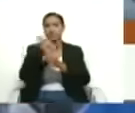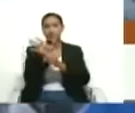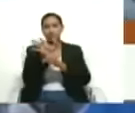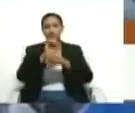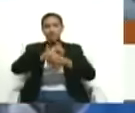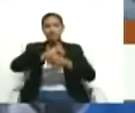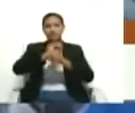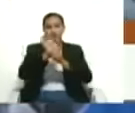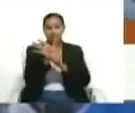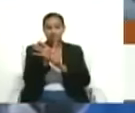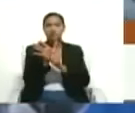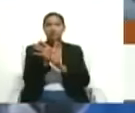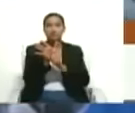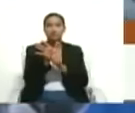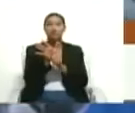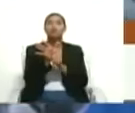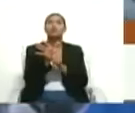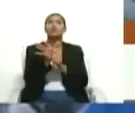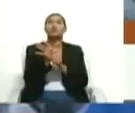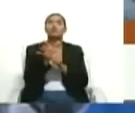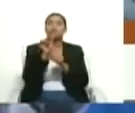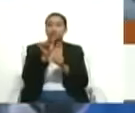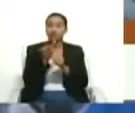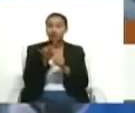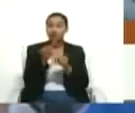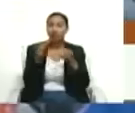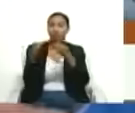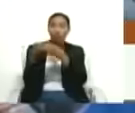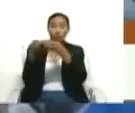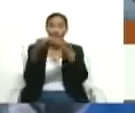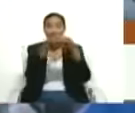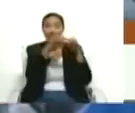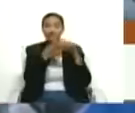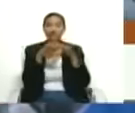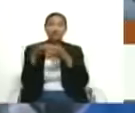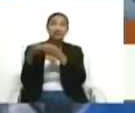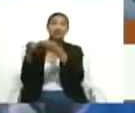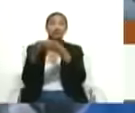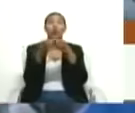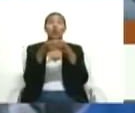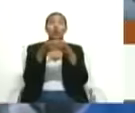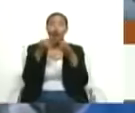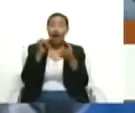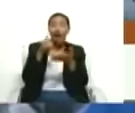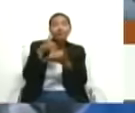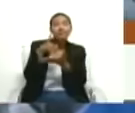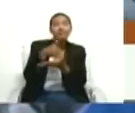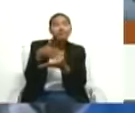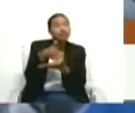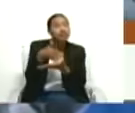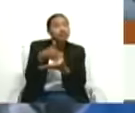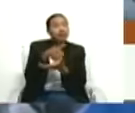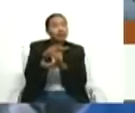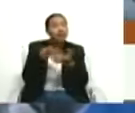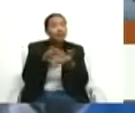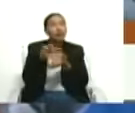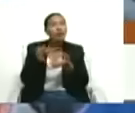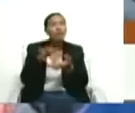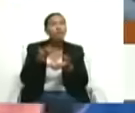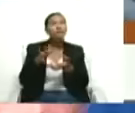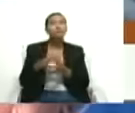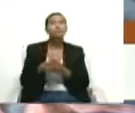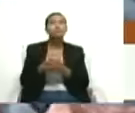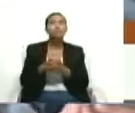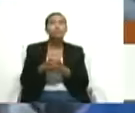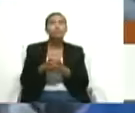mundo multipolar, multicéntrico, pluripolar, donde